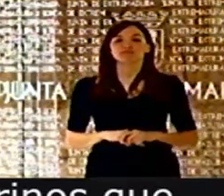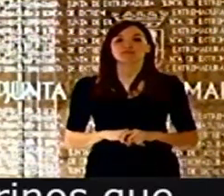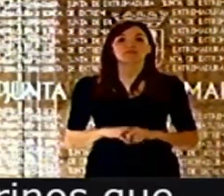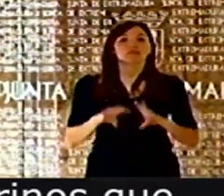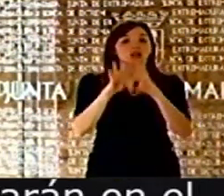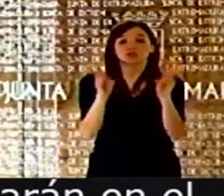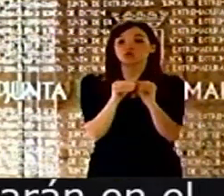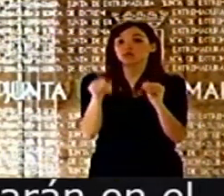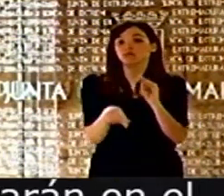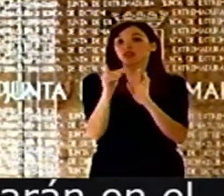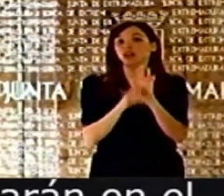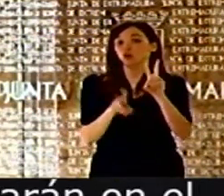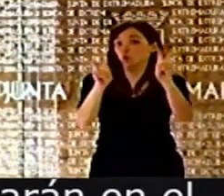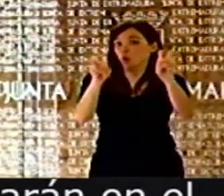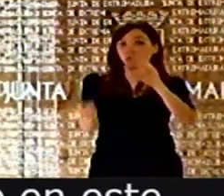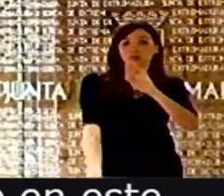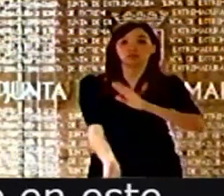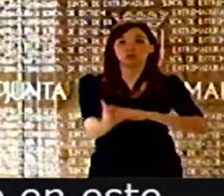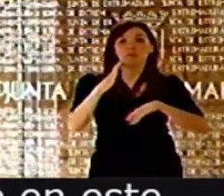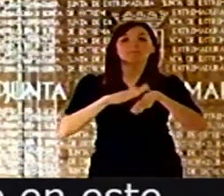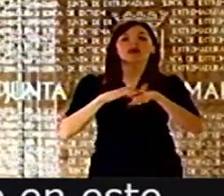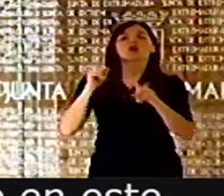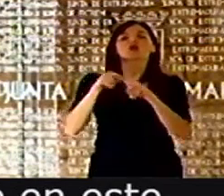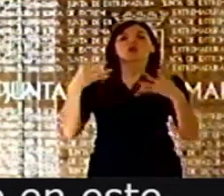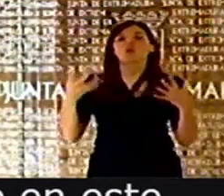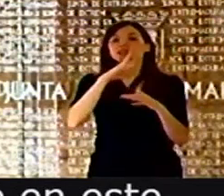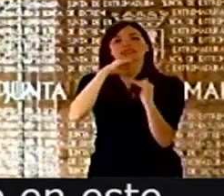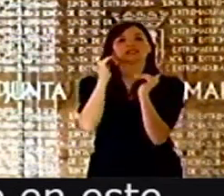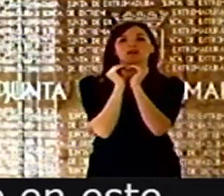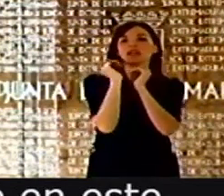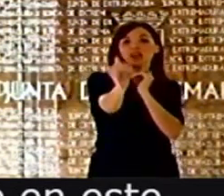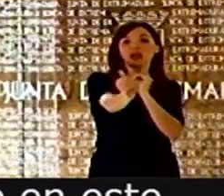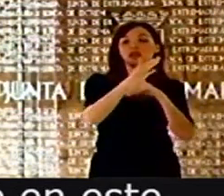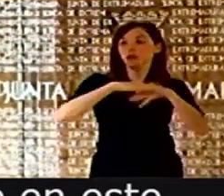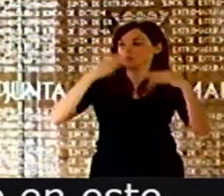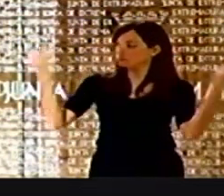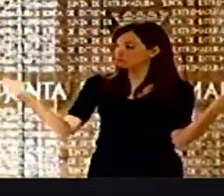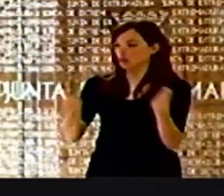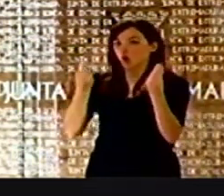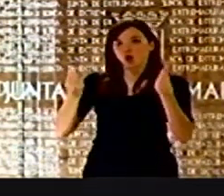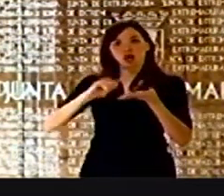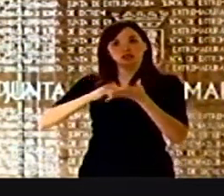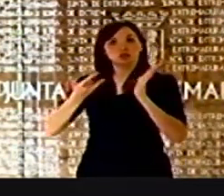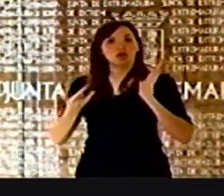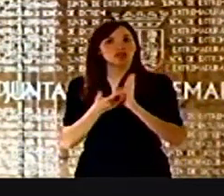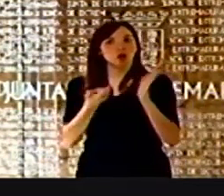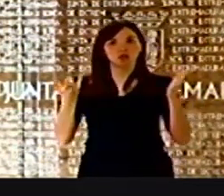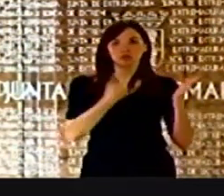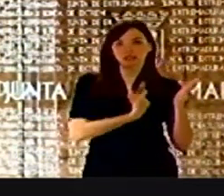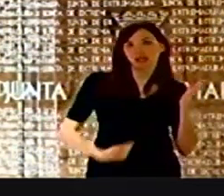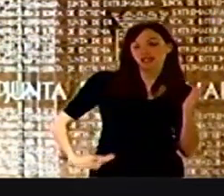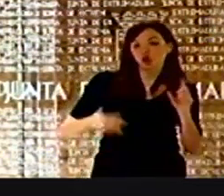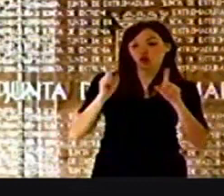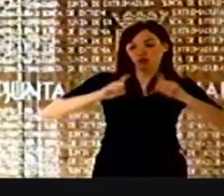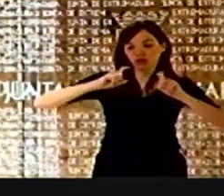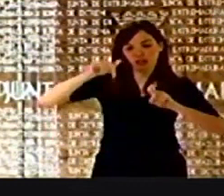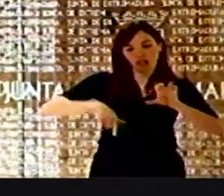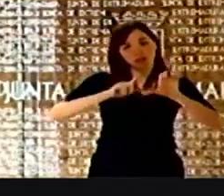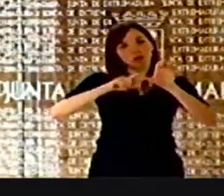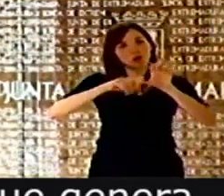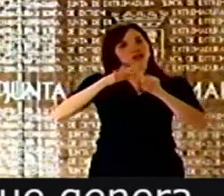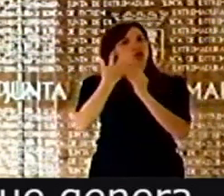definitiva, de un nuevo decreto que genera estabilidad y que entendemos que mejora la situación de los interinos docentes de Extremadura y,